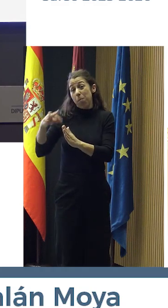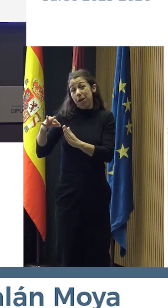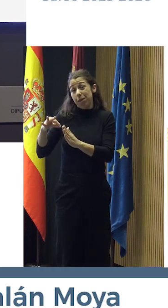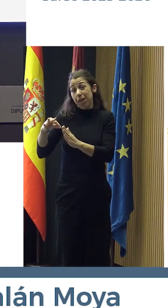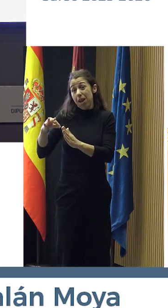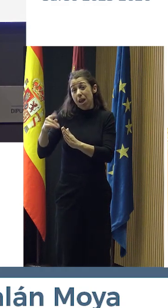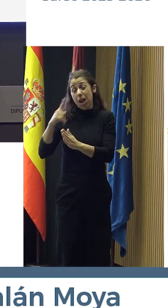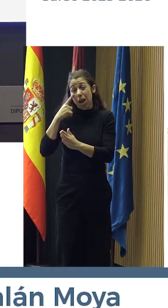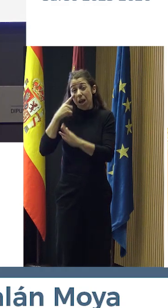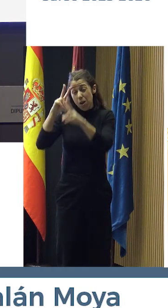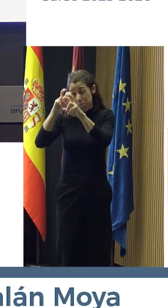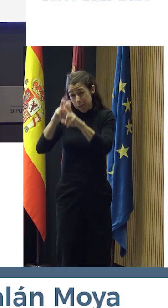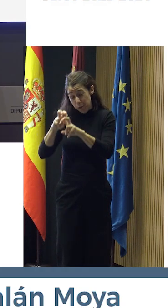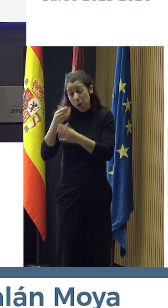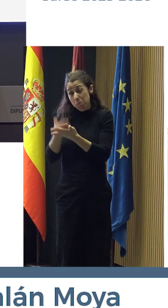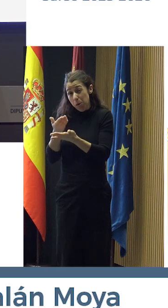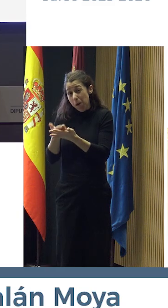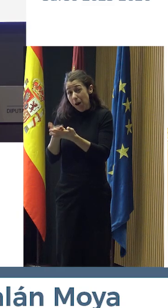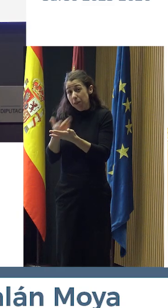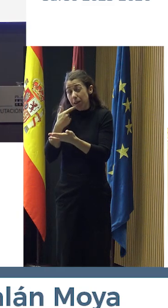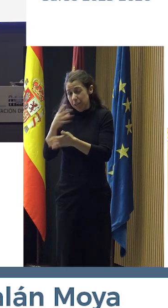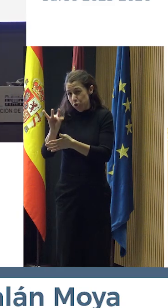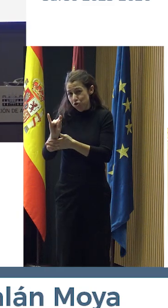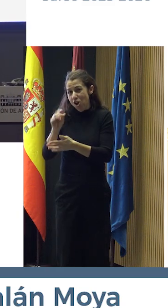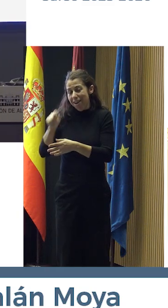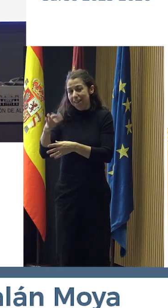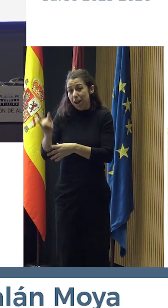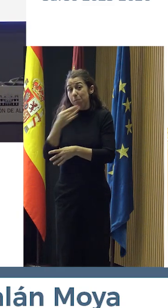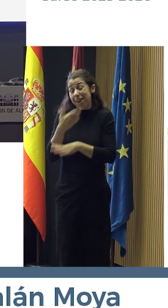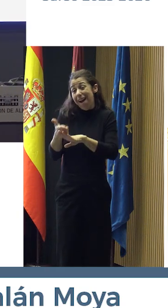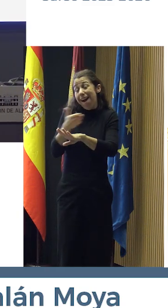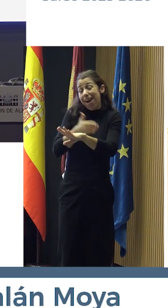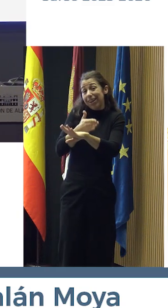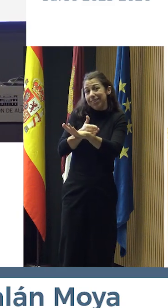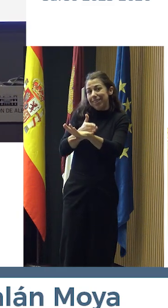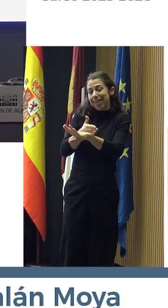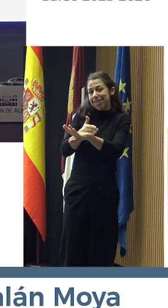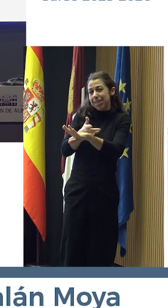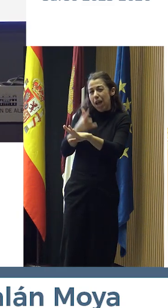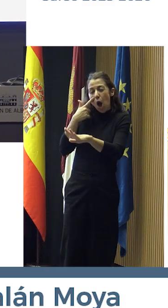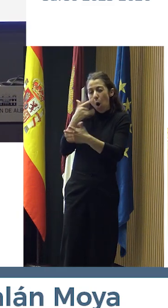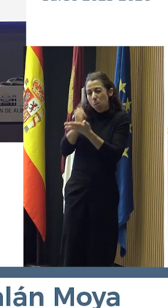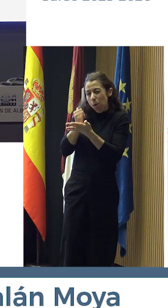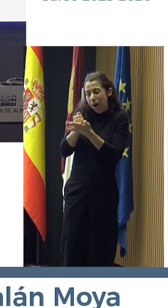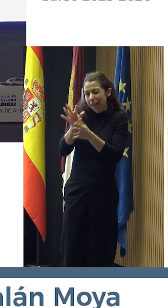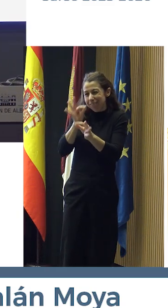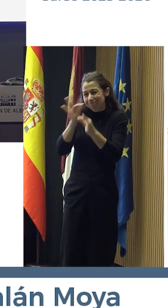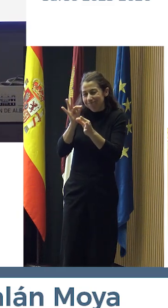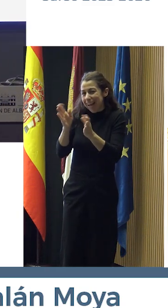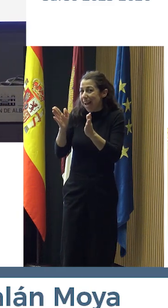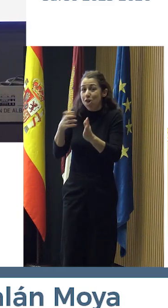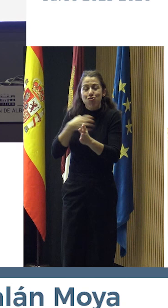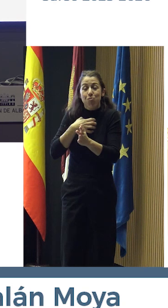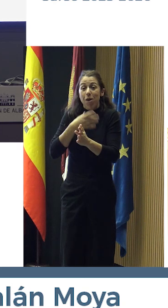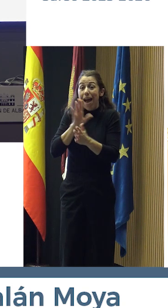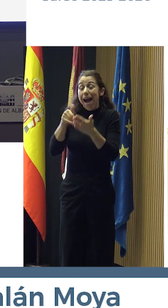los tumores. Lo ideal sería detectarlos antes, pero muchas veces las lesiones son tan pequeñas que no somos capaces de detectarlas. Y no